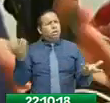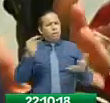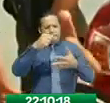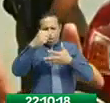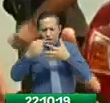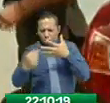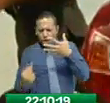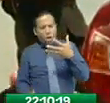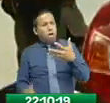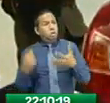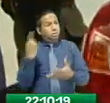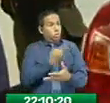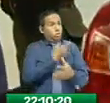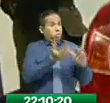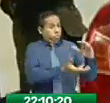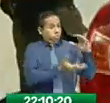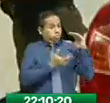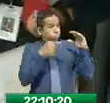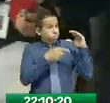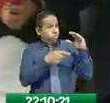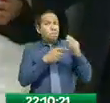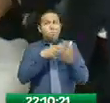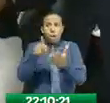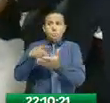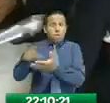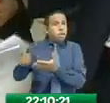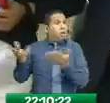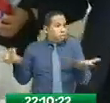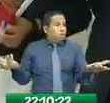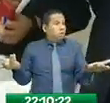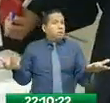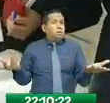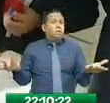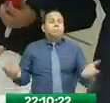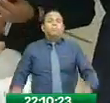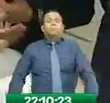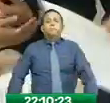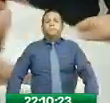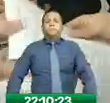todo eso se hace con los dineros de los guayaquileños. Informó Adriana Peralta.